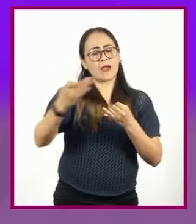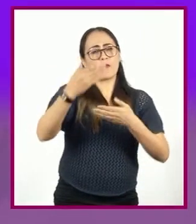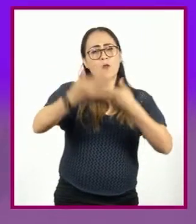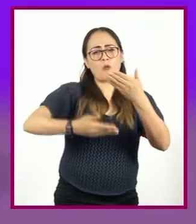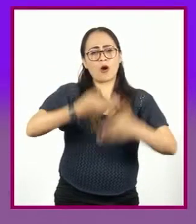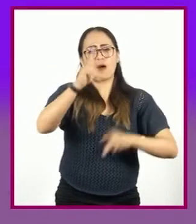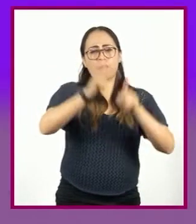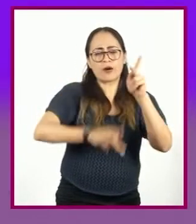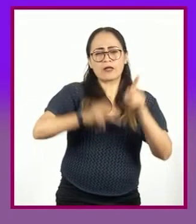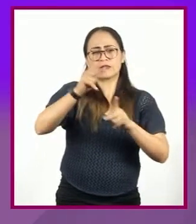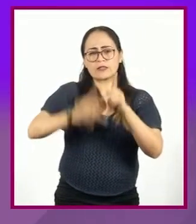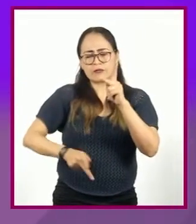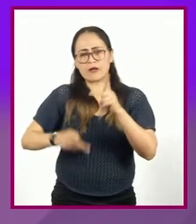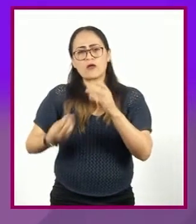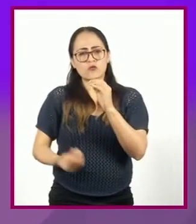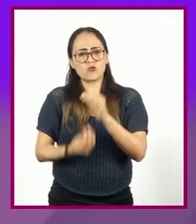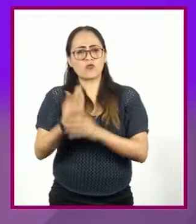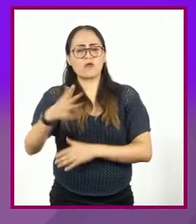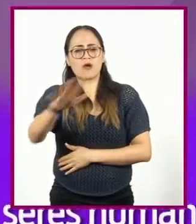ser humano a su nuevo entorno.